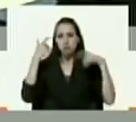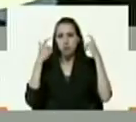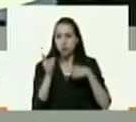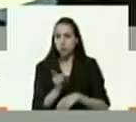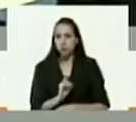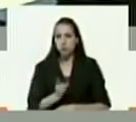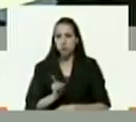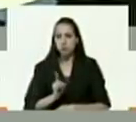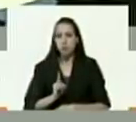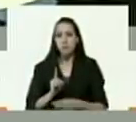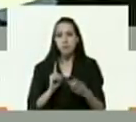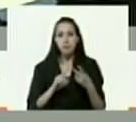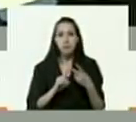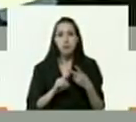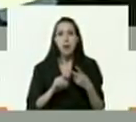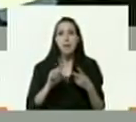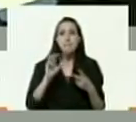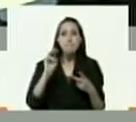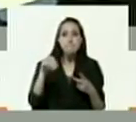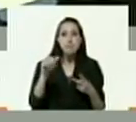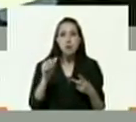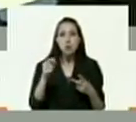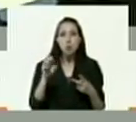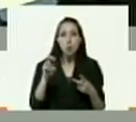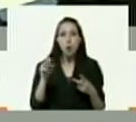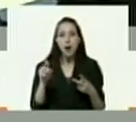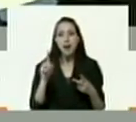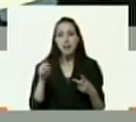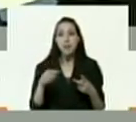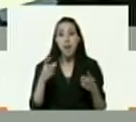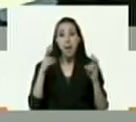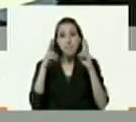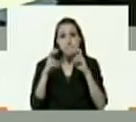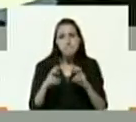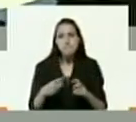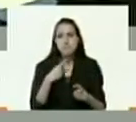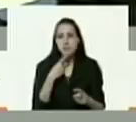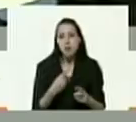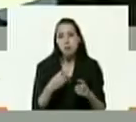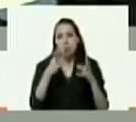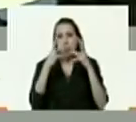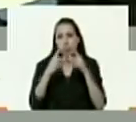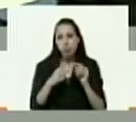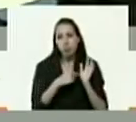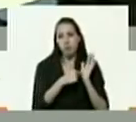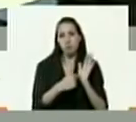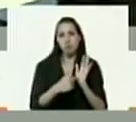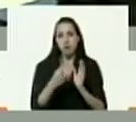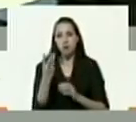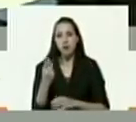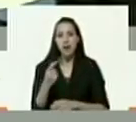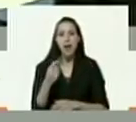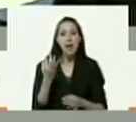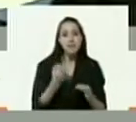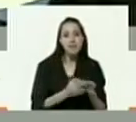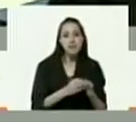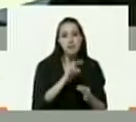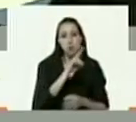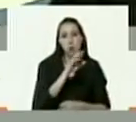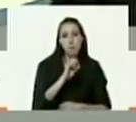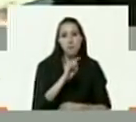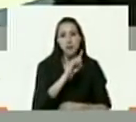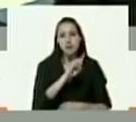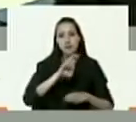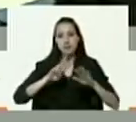señor Mark Weisbrot, sí le conozco, un buen investigador, da una cifra entre septiembre del año 2017